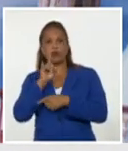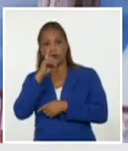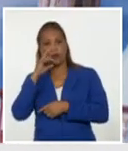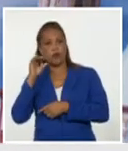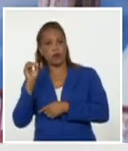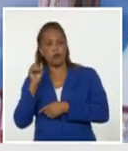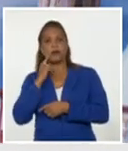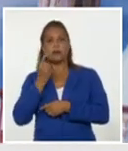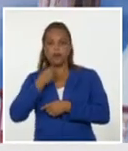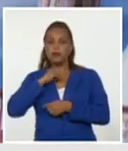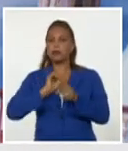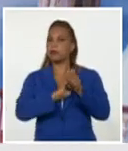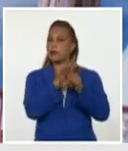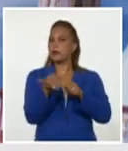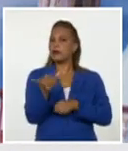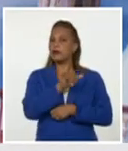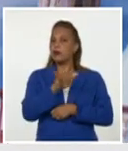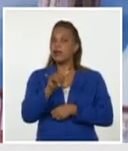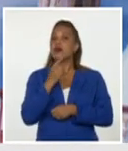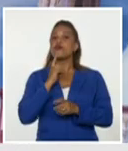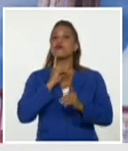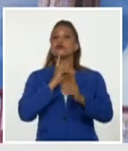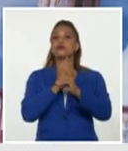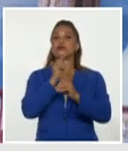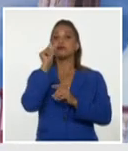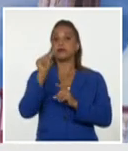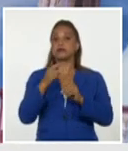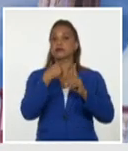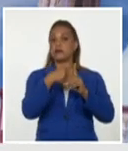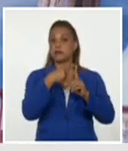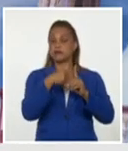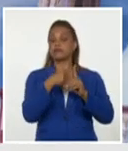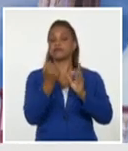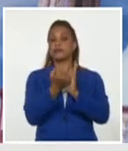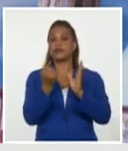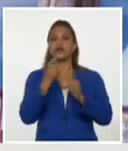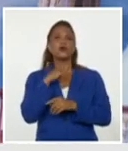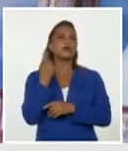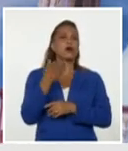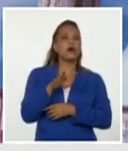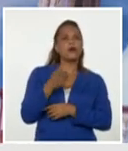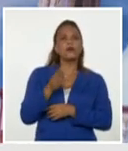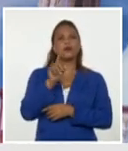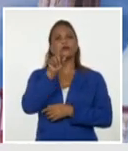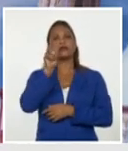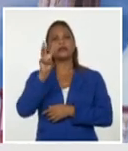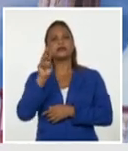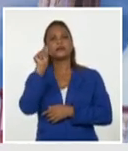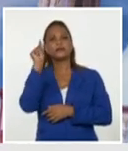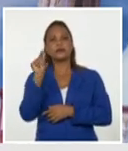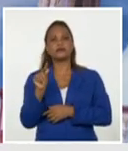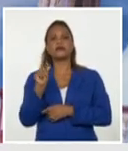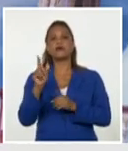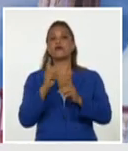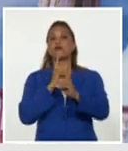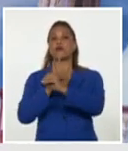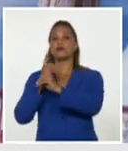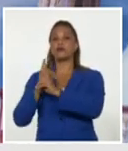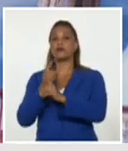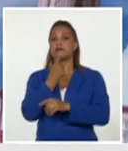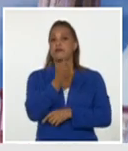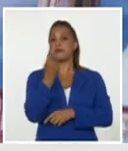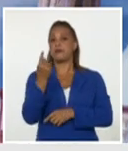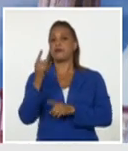pacientes contactos de estos confirmados. Nosotros estamos promediando 13 pacientes contactos de cada caso